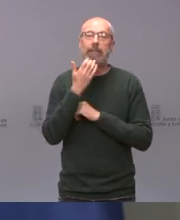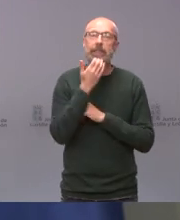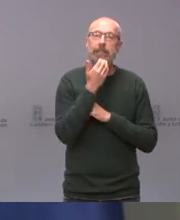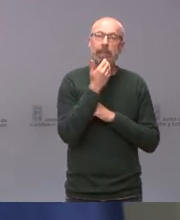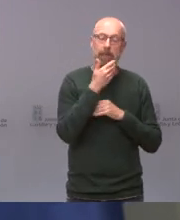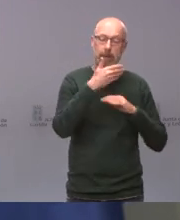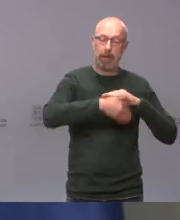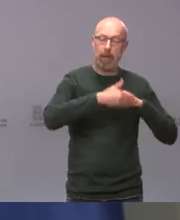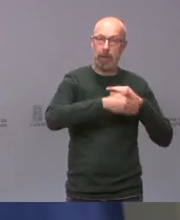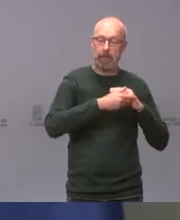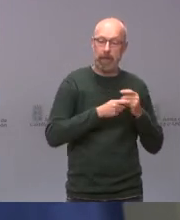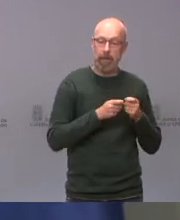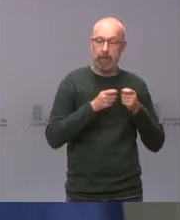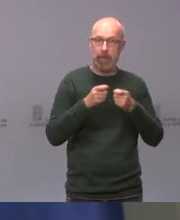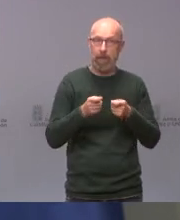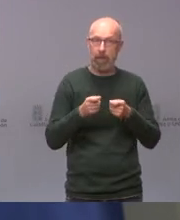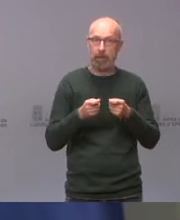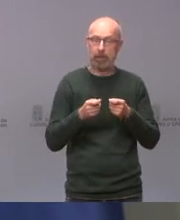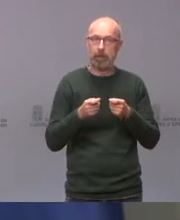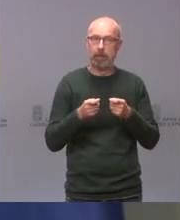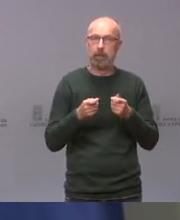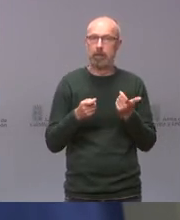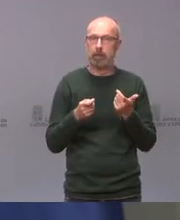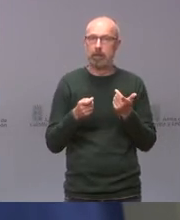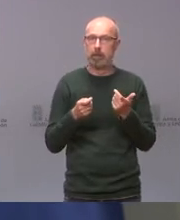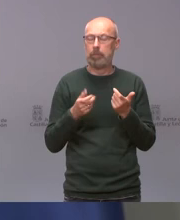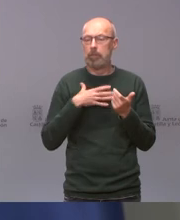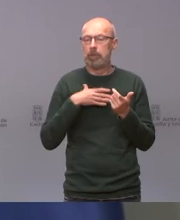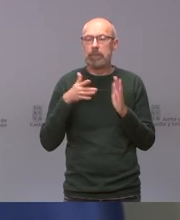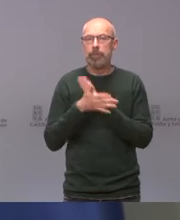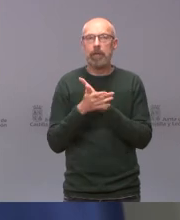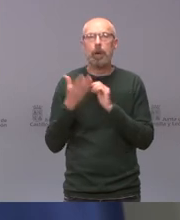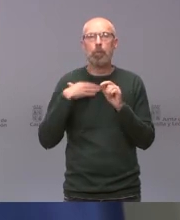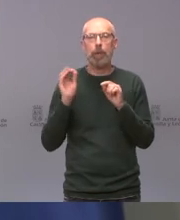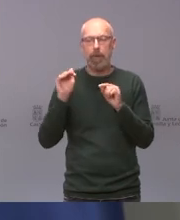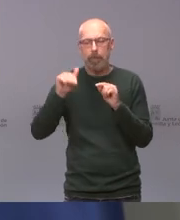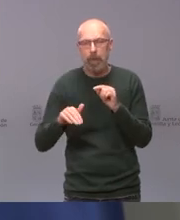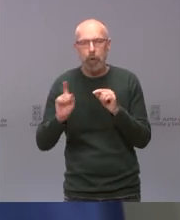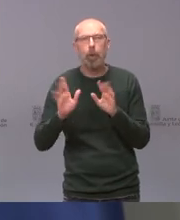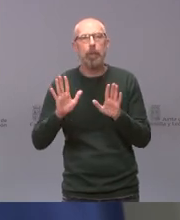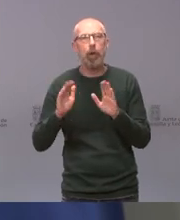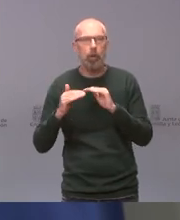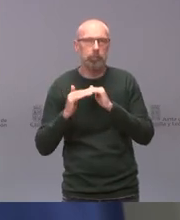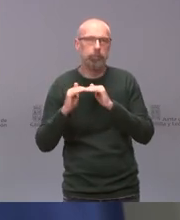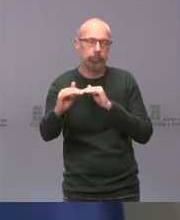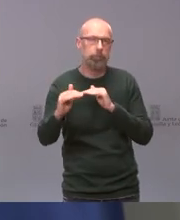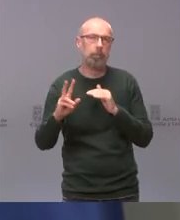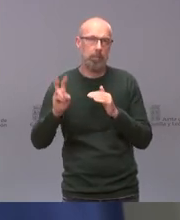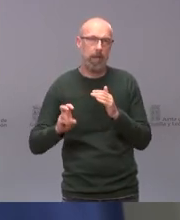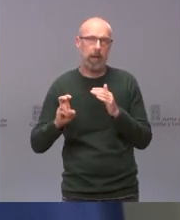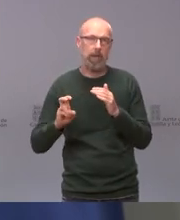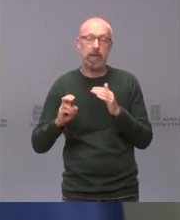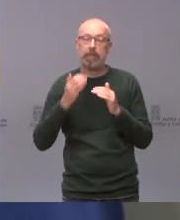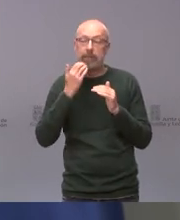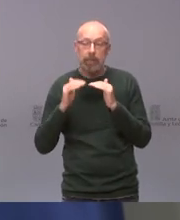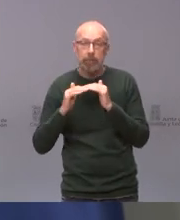hay un momento que no son suficientes para producir una bajada y pueden llegar a mantener y tú puedes tener que tomar más medidas